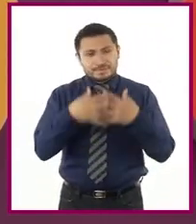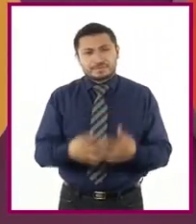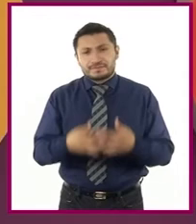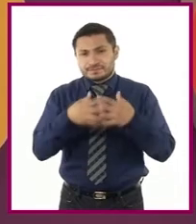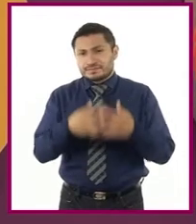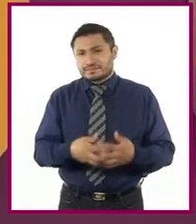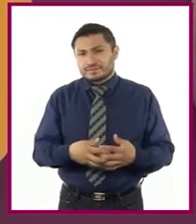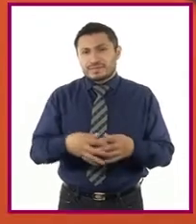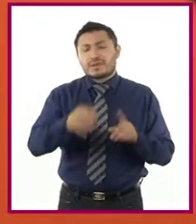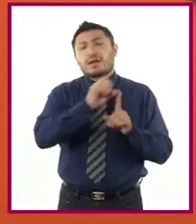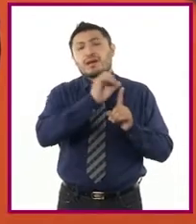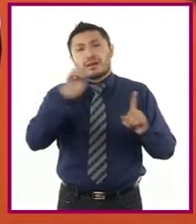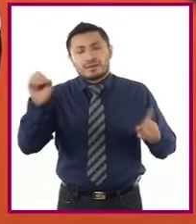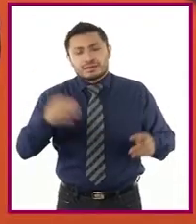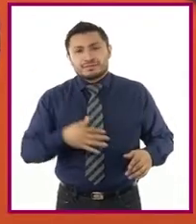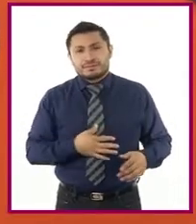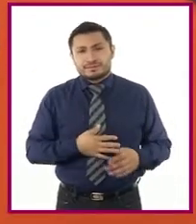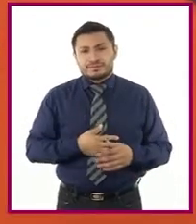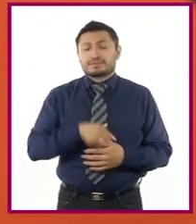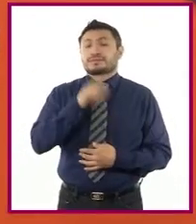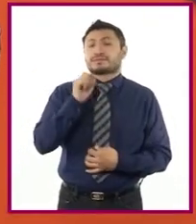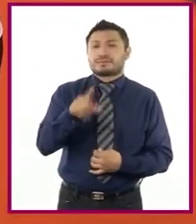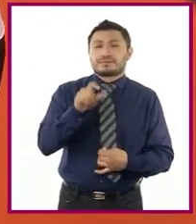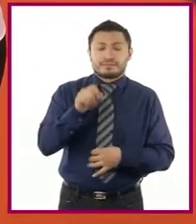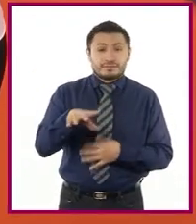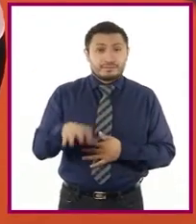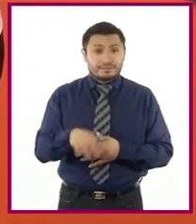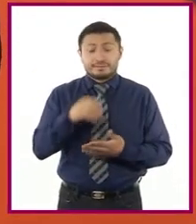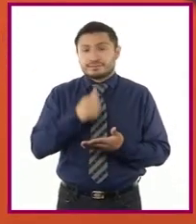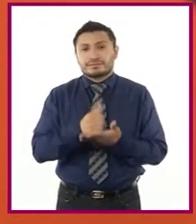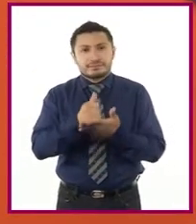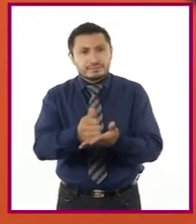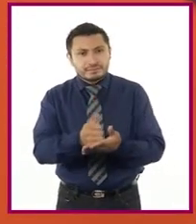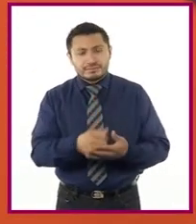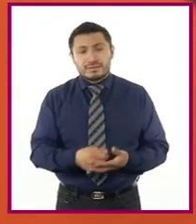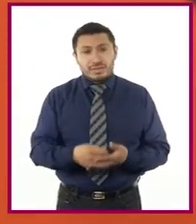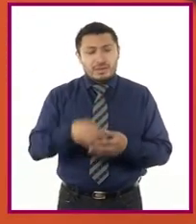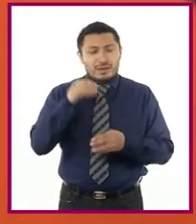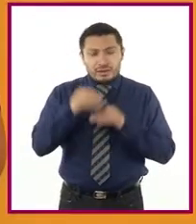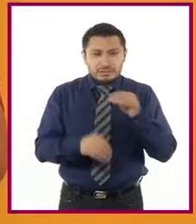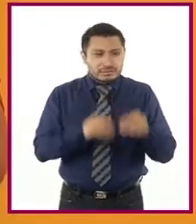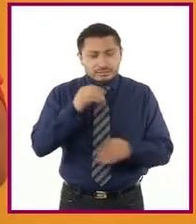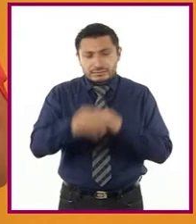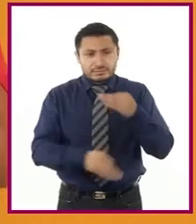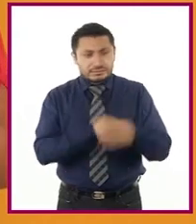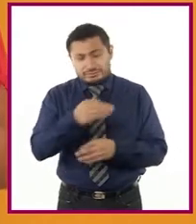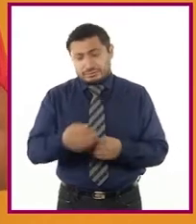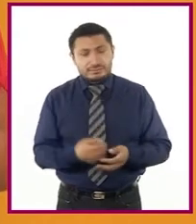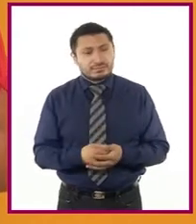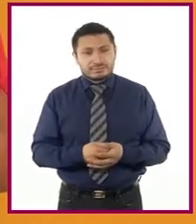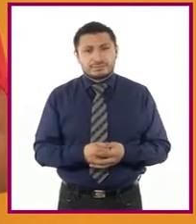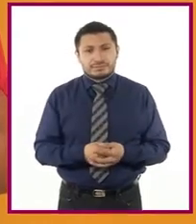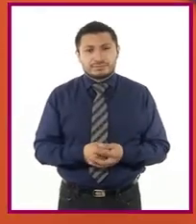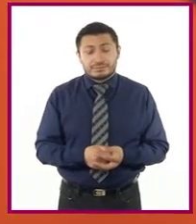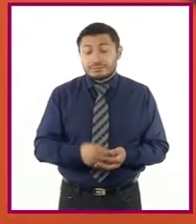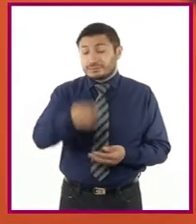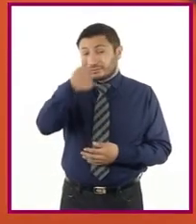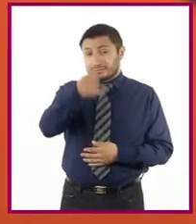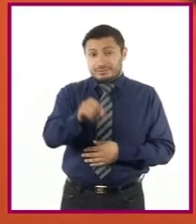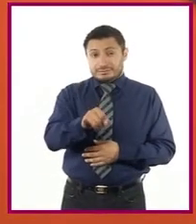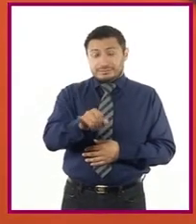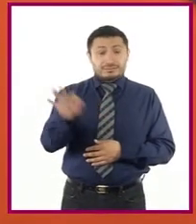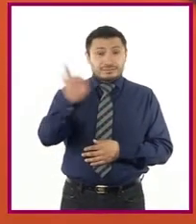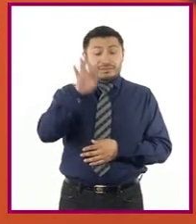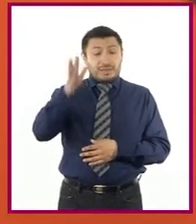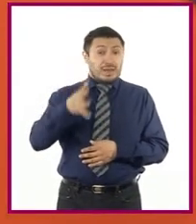y secuencial. Además, nos permite documentar todo el proceso. Así, si